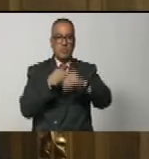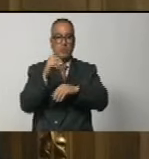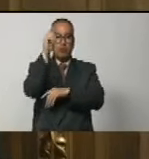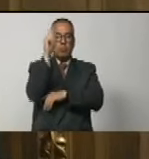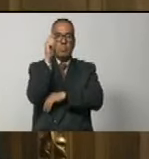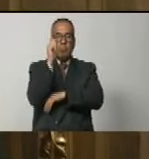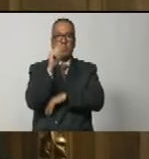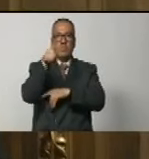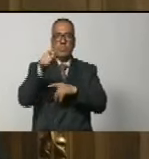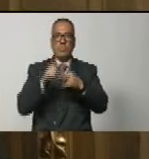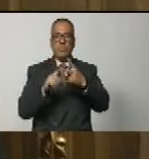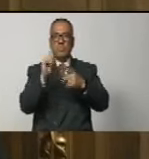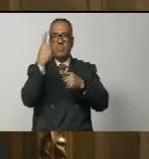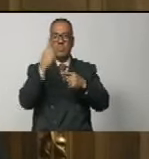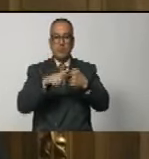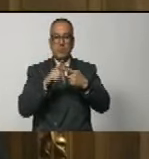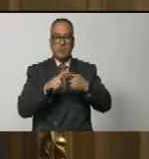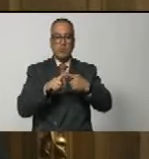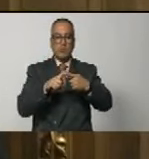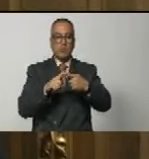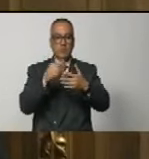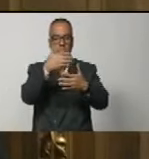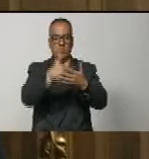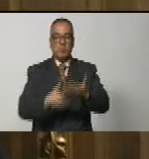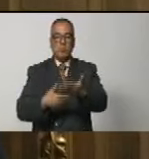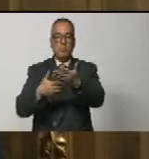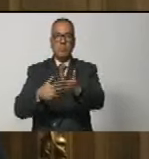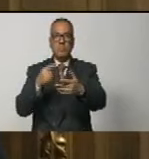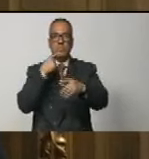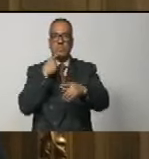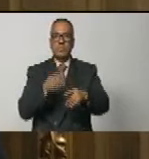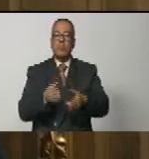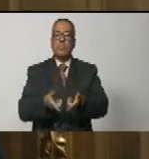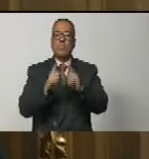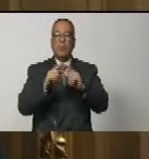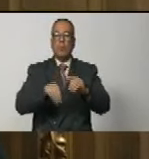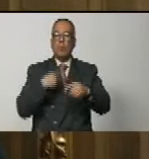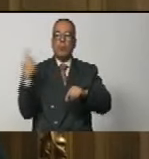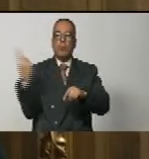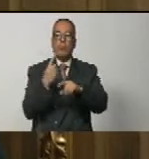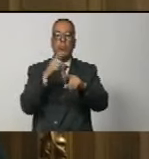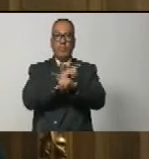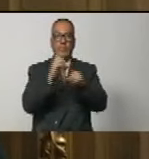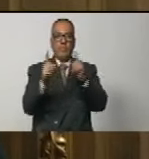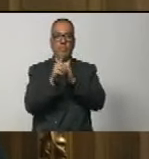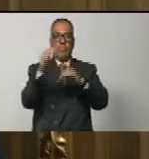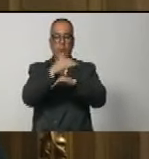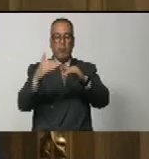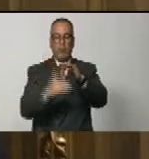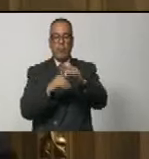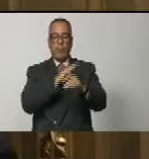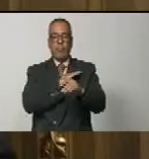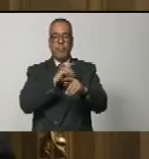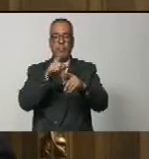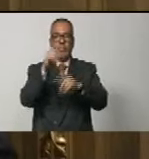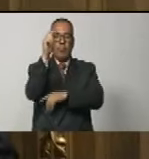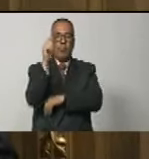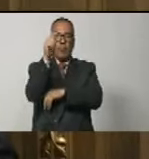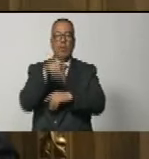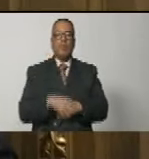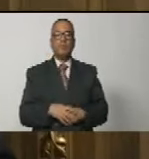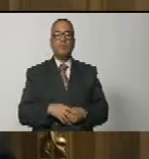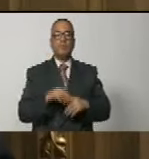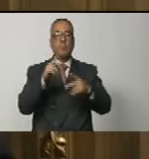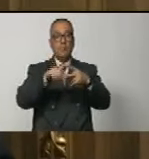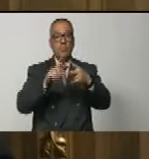las diputadas y los diputados principales indicados en lista anexa solicitando permiso para ausentarse e incorporar a sus suplentes respectivos.